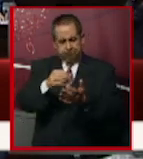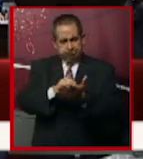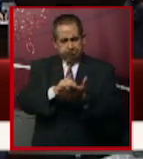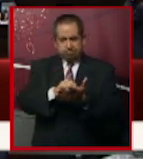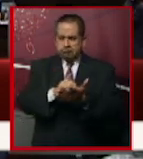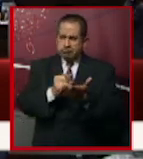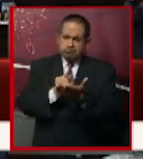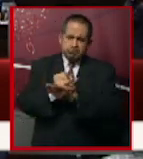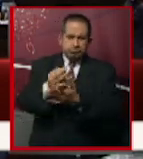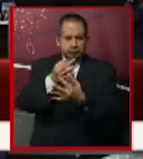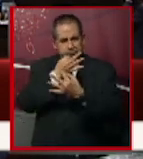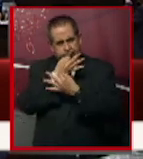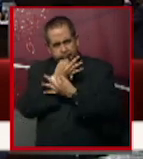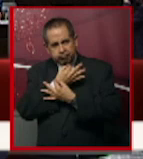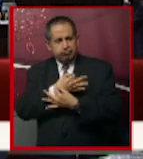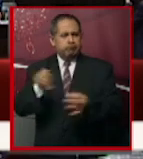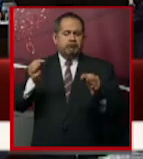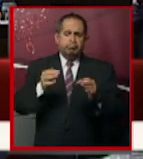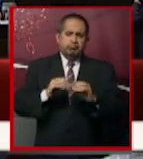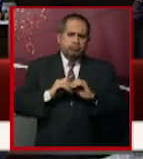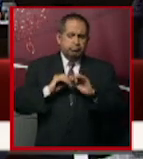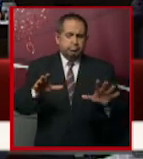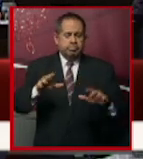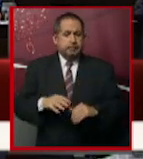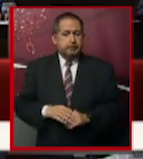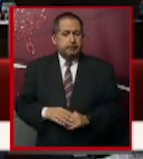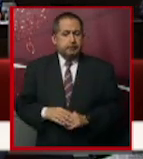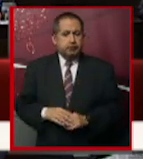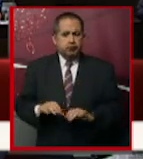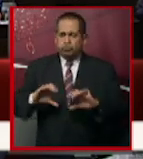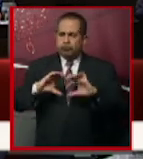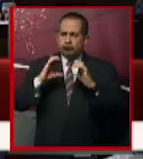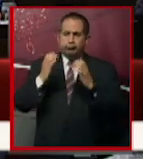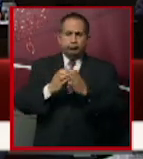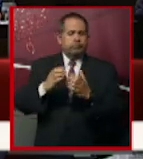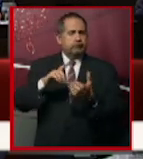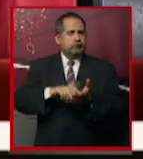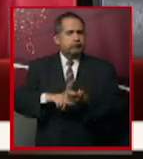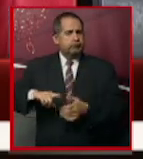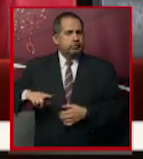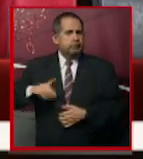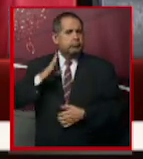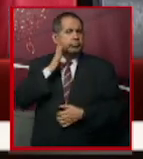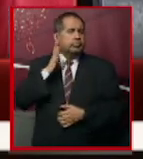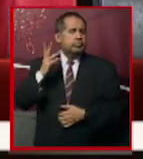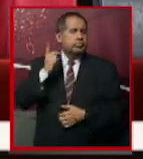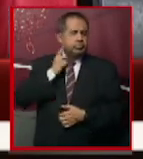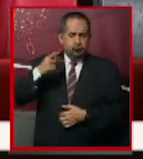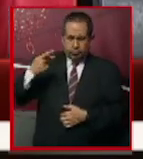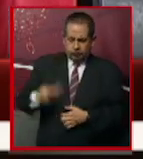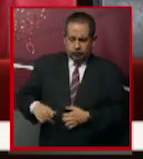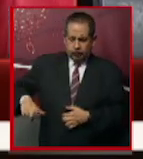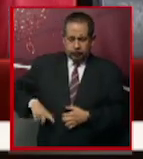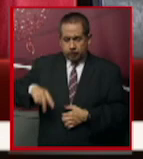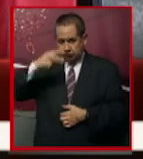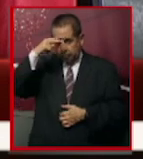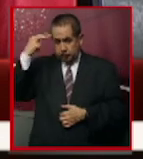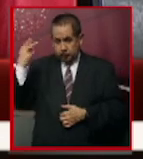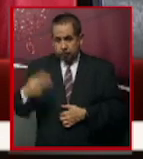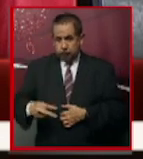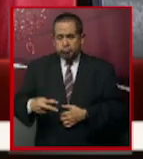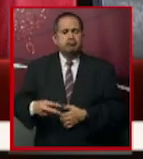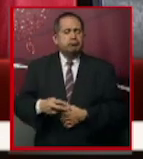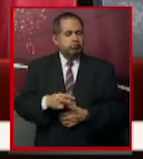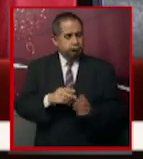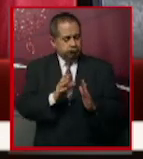siguiente proyecto declaratorio. El Congreso General de los Estados Unidos Mexicanos, en uso de la facultad